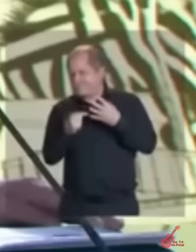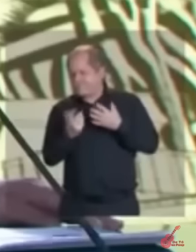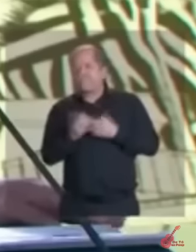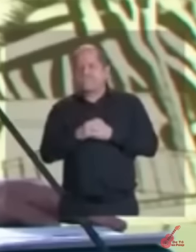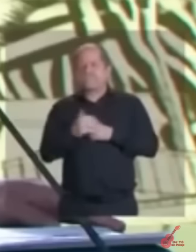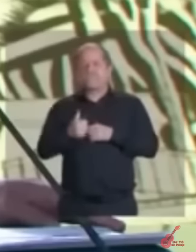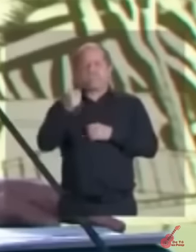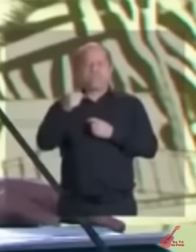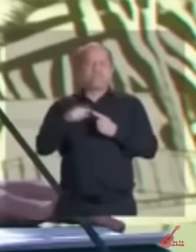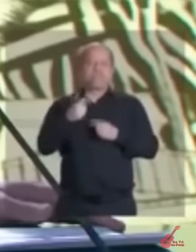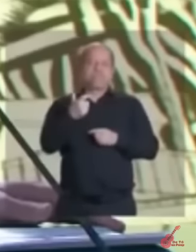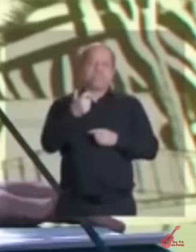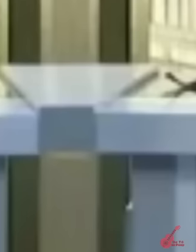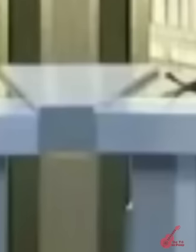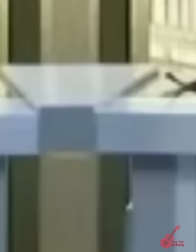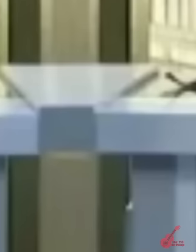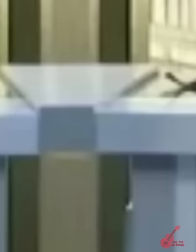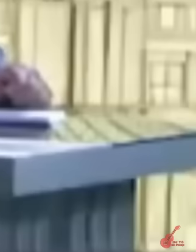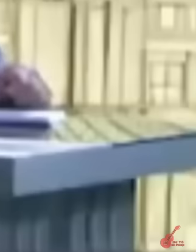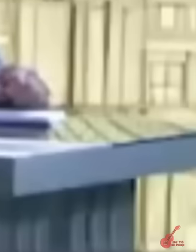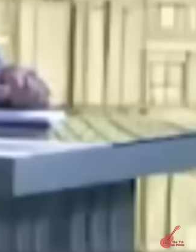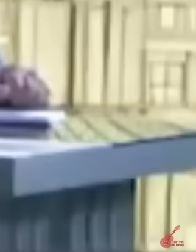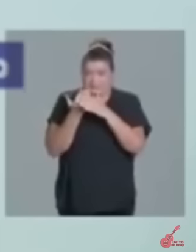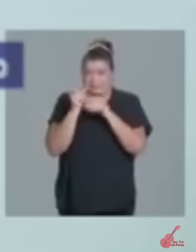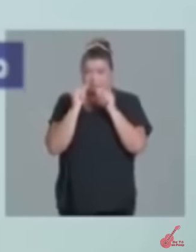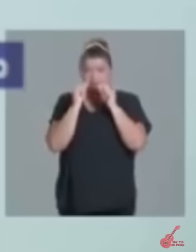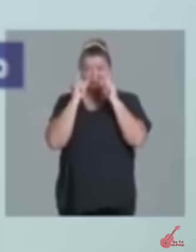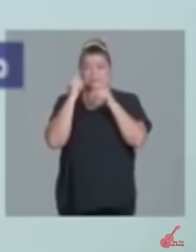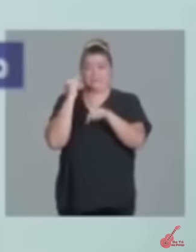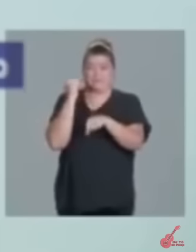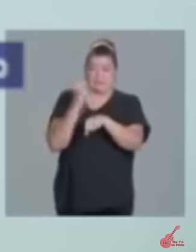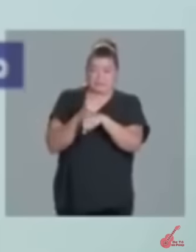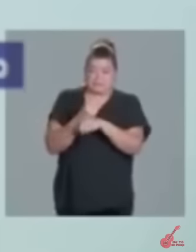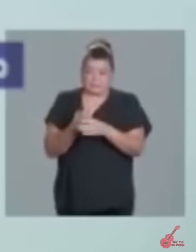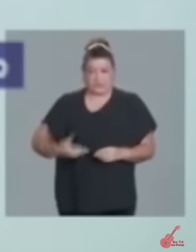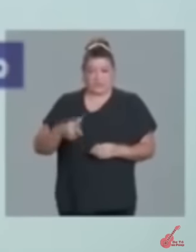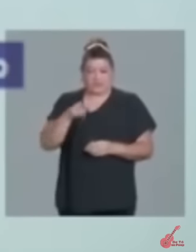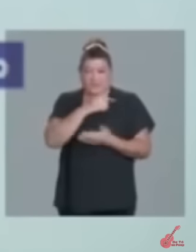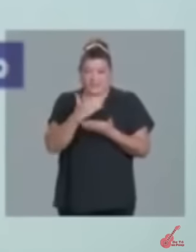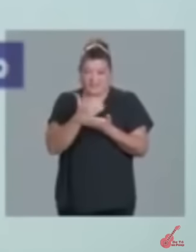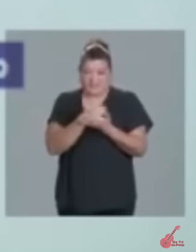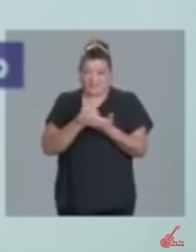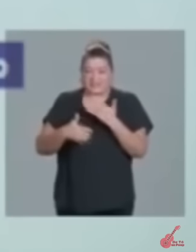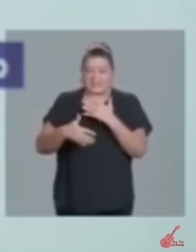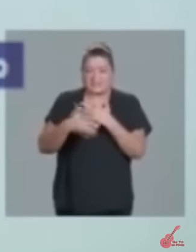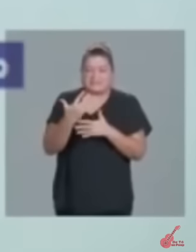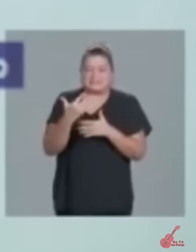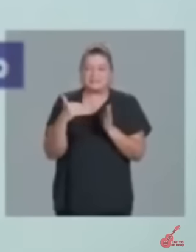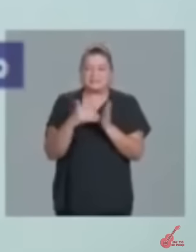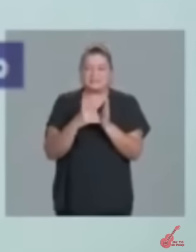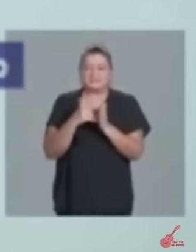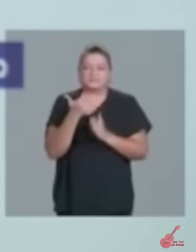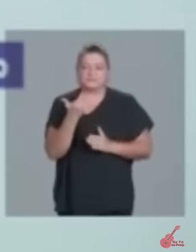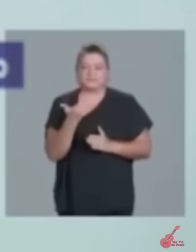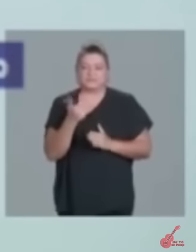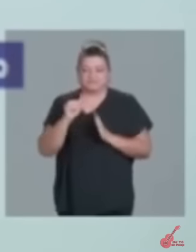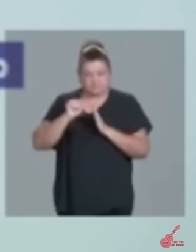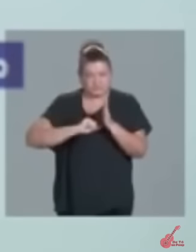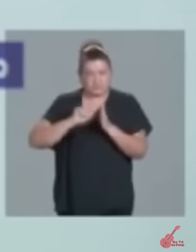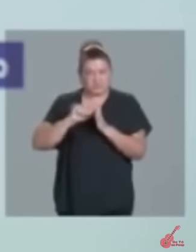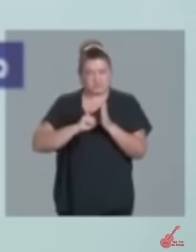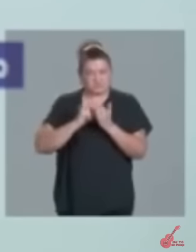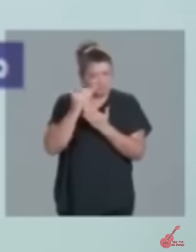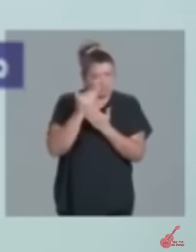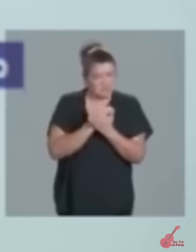Fanta? Te la meto hasta la garganta. Te mamaste. Gracias. En mi gobierno. Gracias. Todos los pobres van a pagar 15 mil pesos